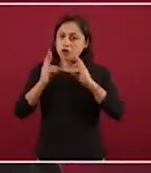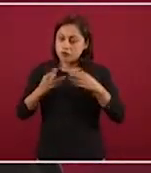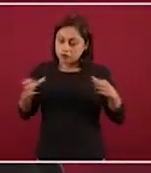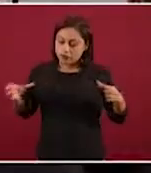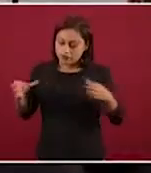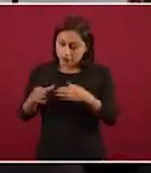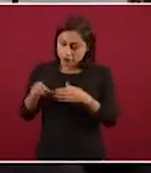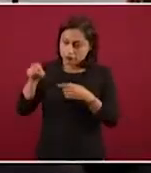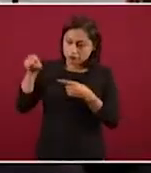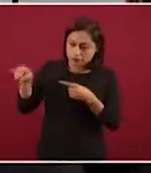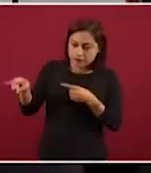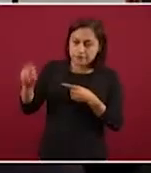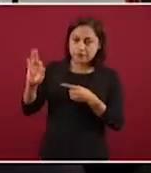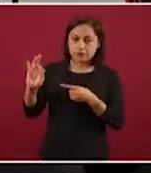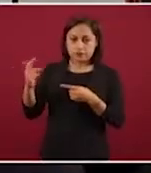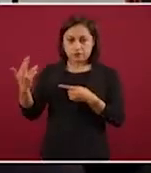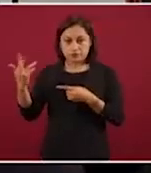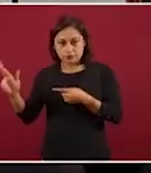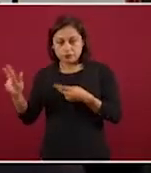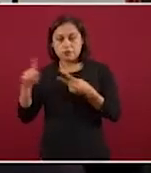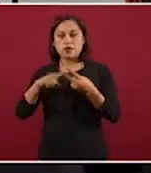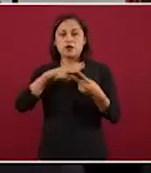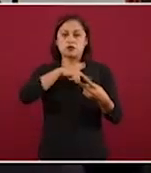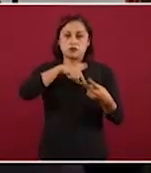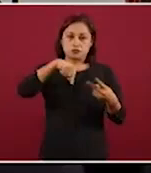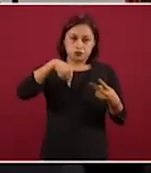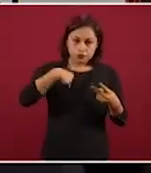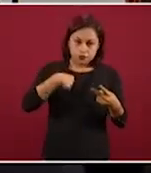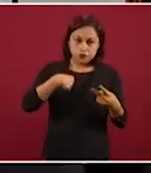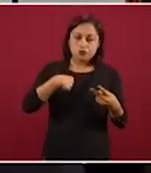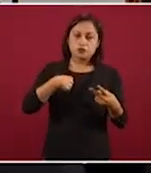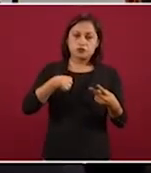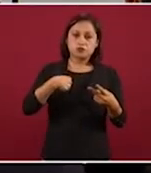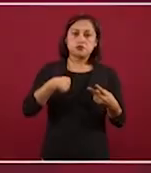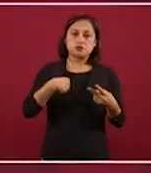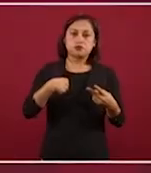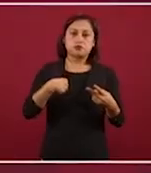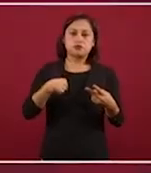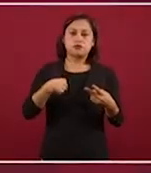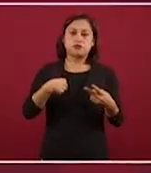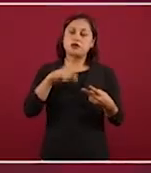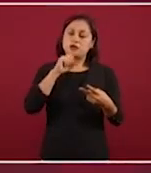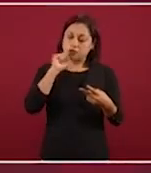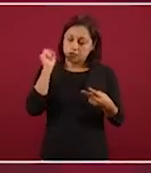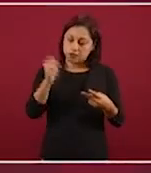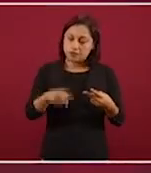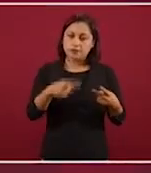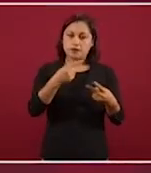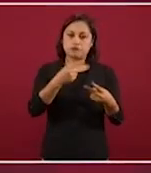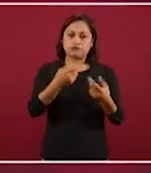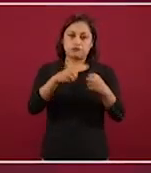nosotros, esto es, representantes del Poder Ejecutivo,